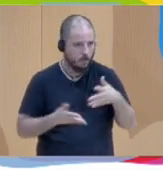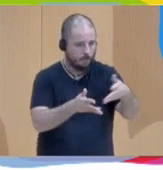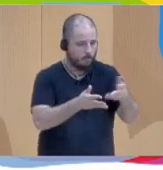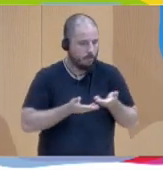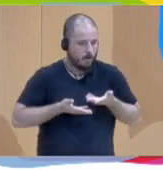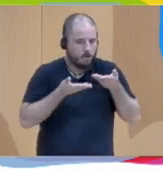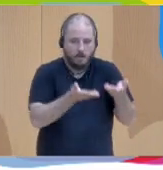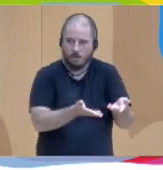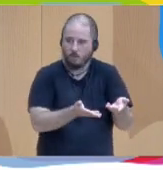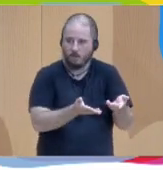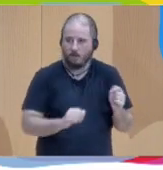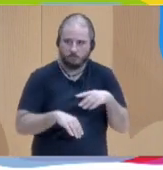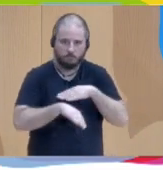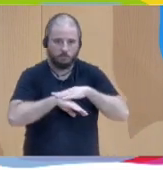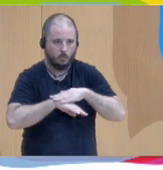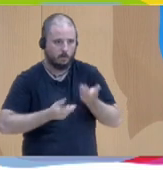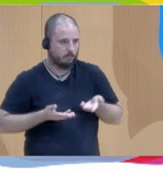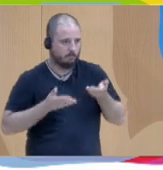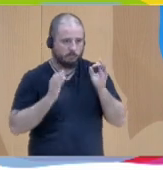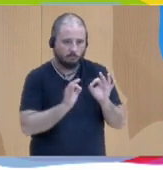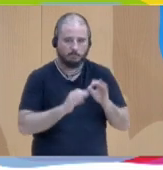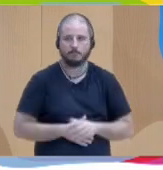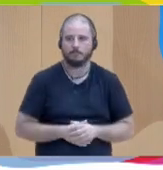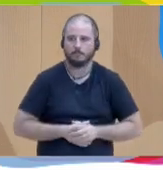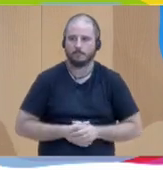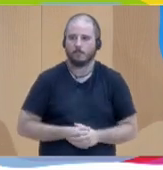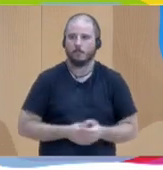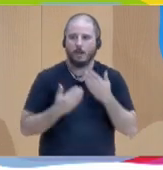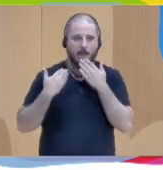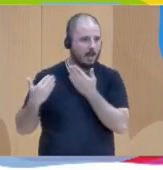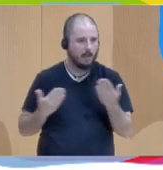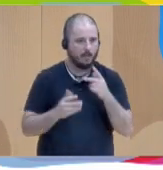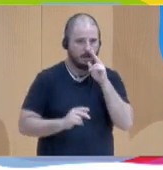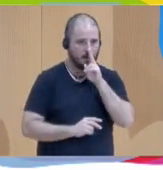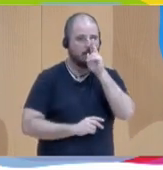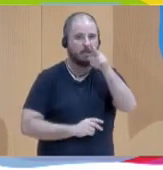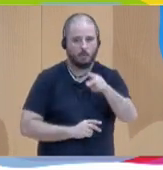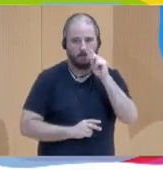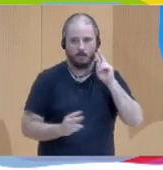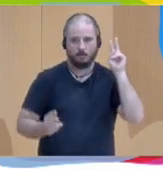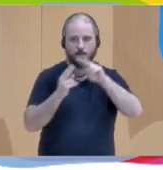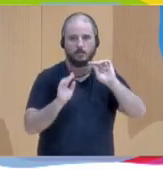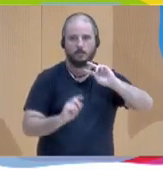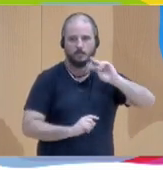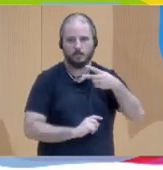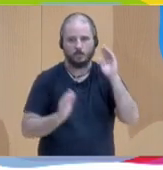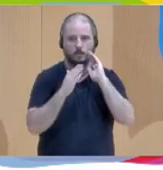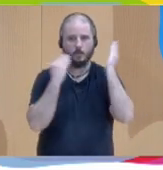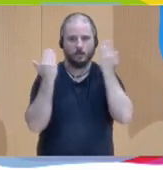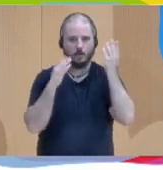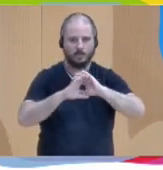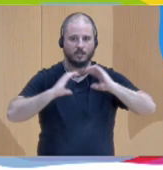podamos la administración en su conjunto much muchísimas gracias y nos volvemos a ver dentro de dos años en el segundo congreso Internacional del enfoque